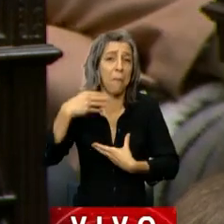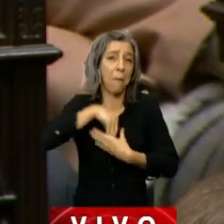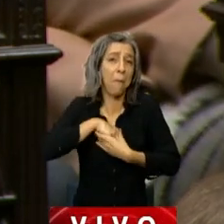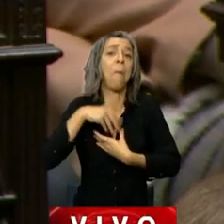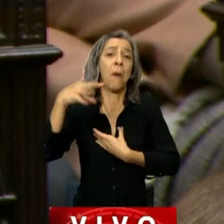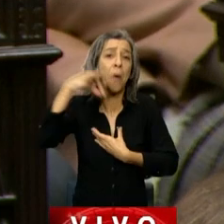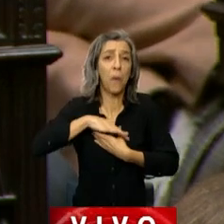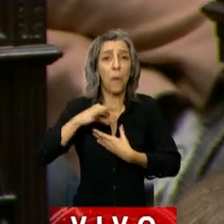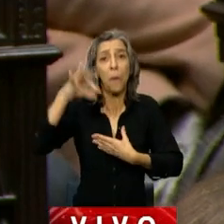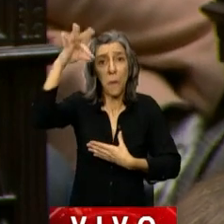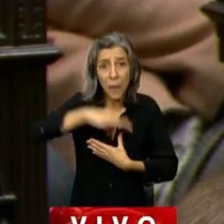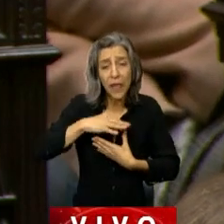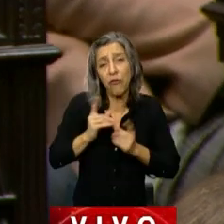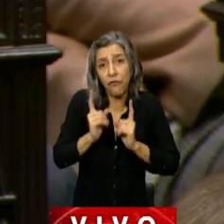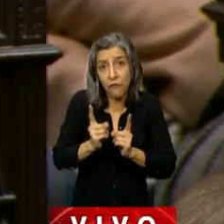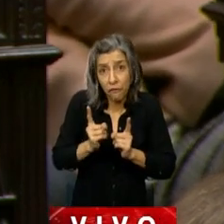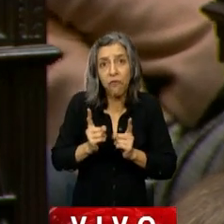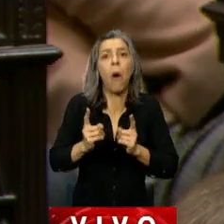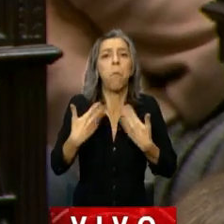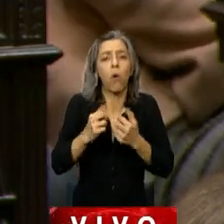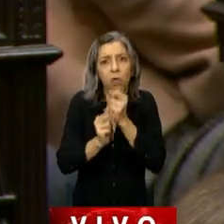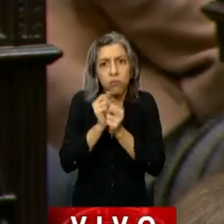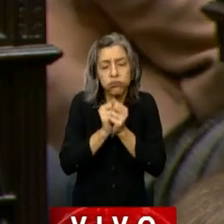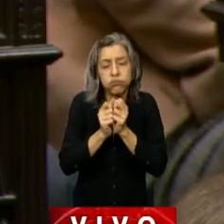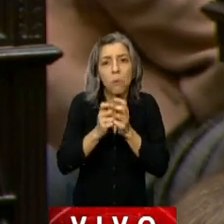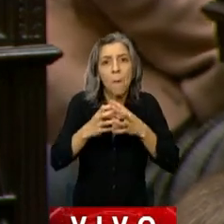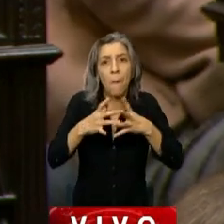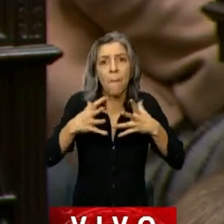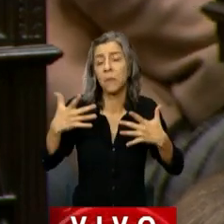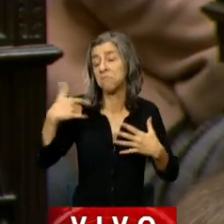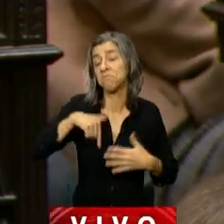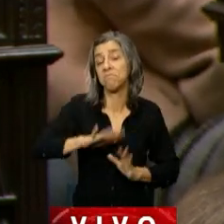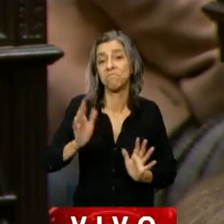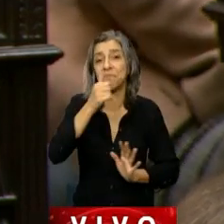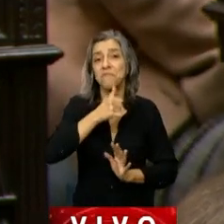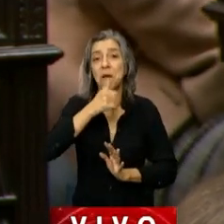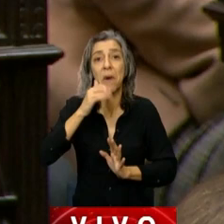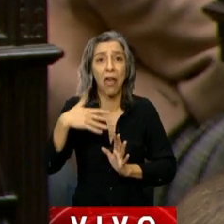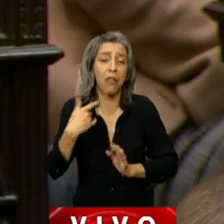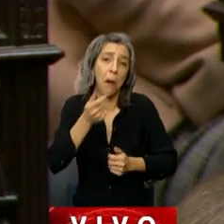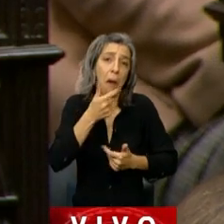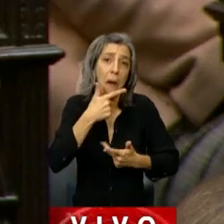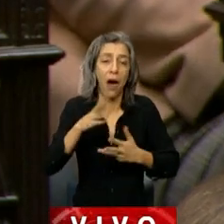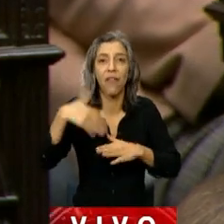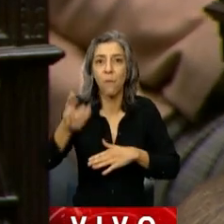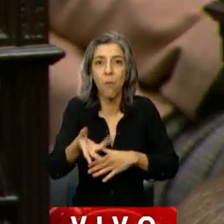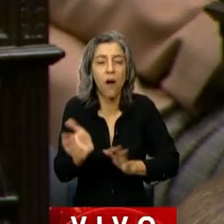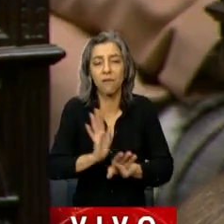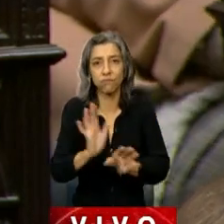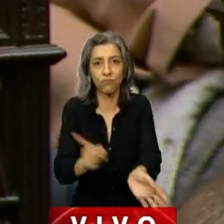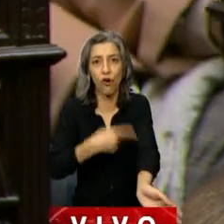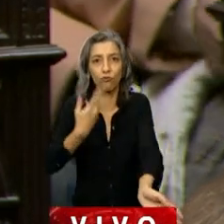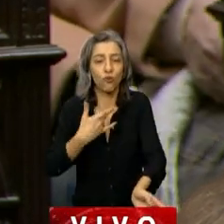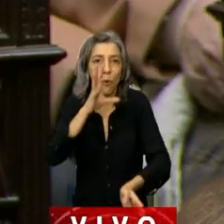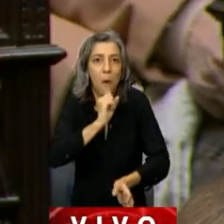cuando la necesito no va a poder actuar. Es lo que nos está pasando, por ejemplo, con 480.000 personas que